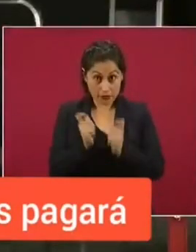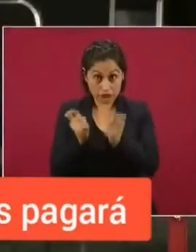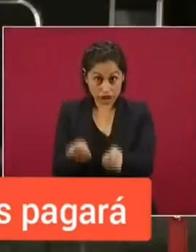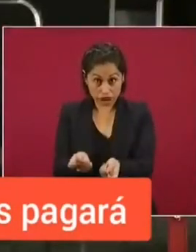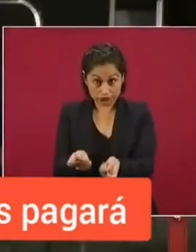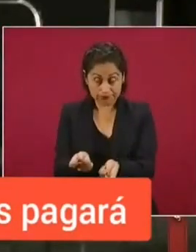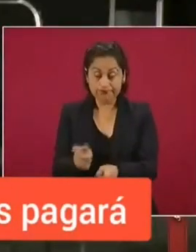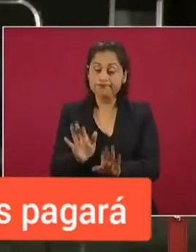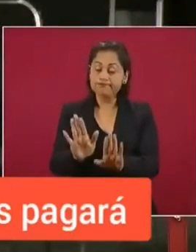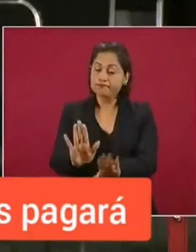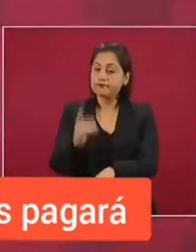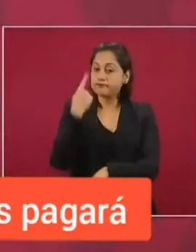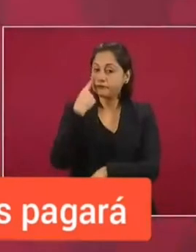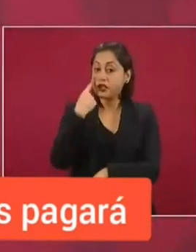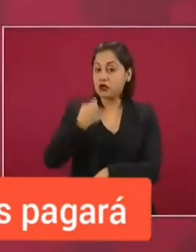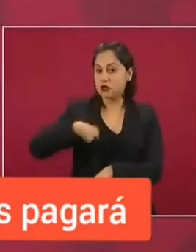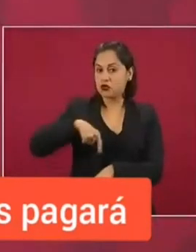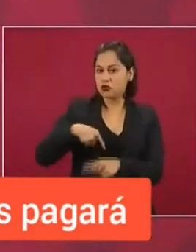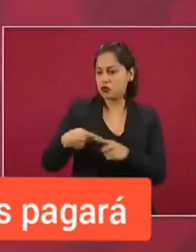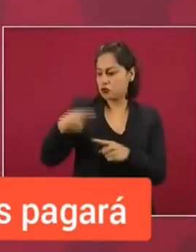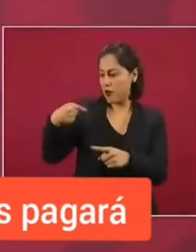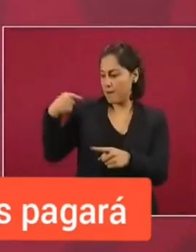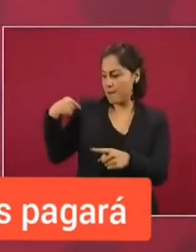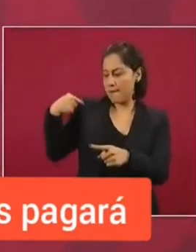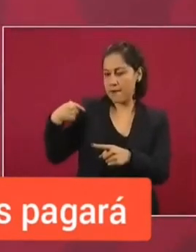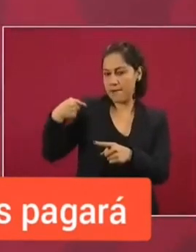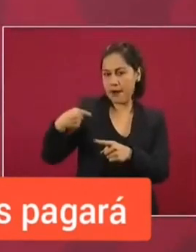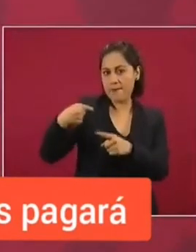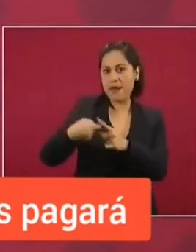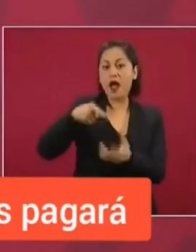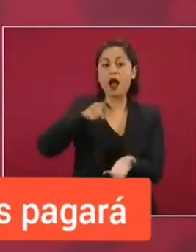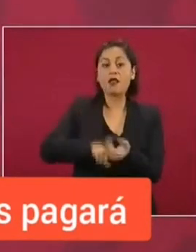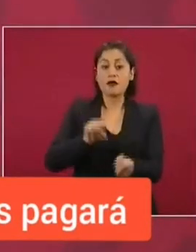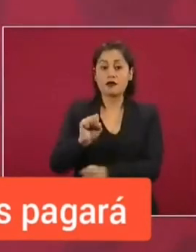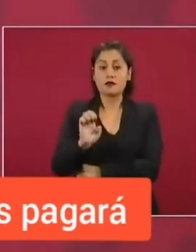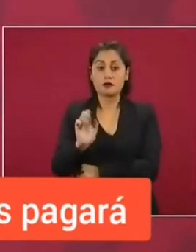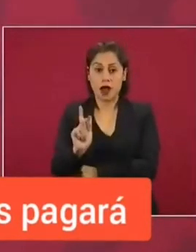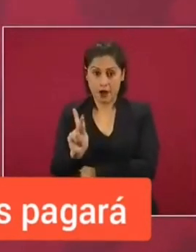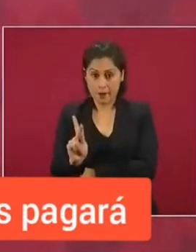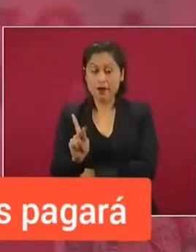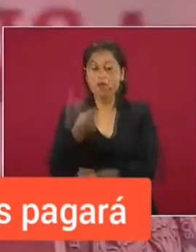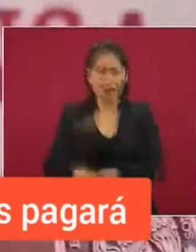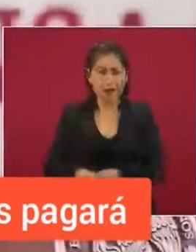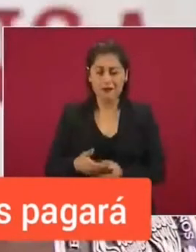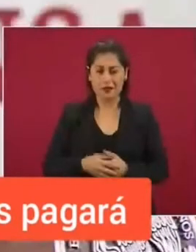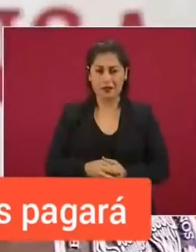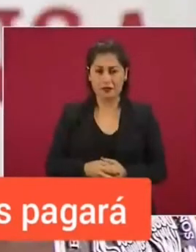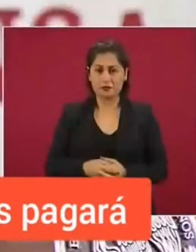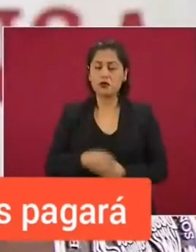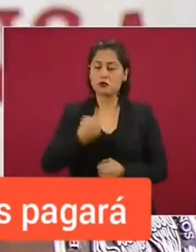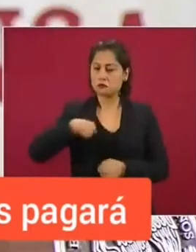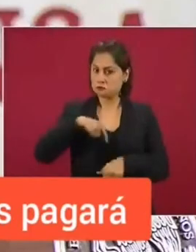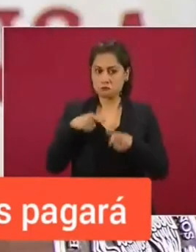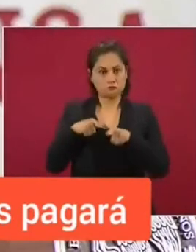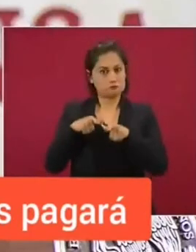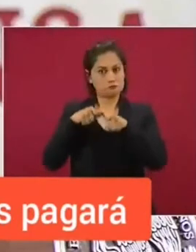Hemos venido regularizando, en el caso de la Secretaría de Educación. Y vamos a seguir.